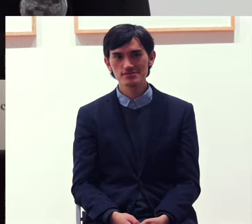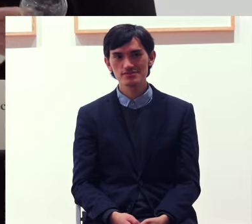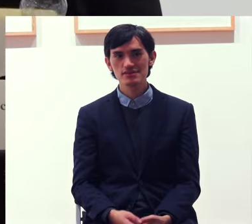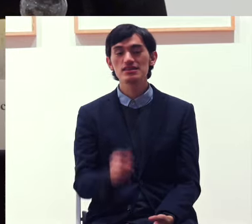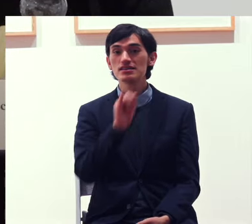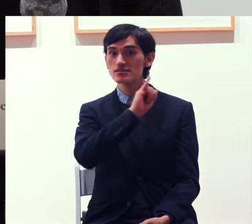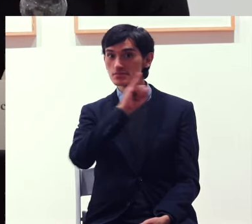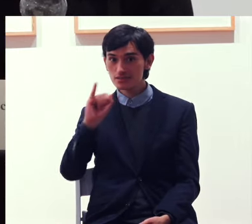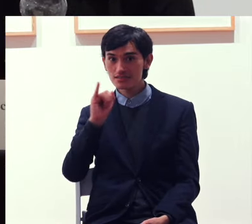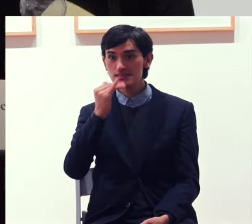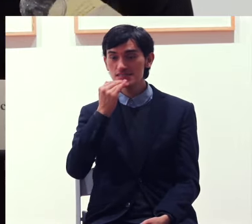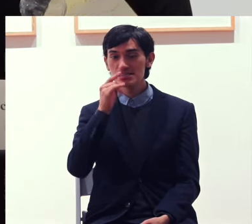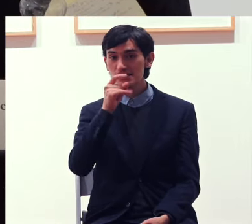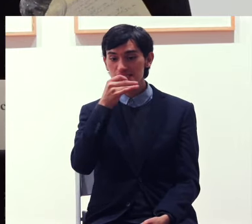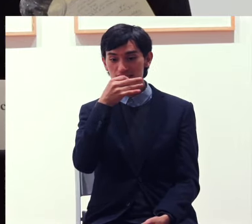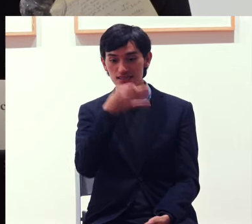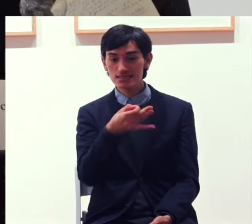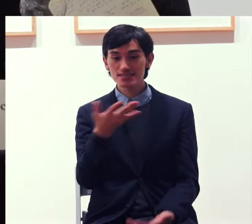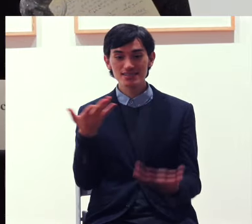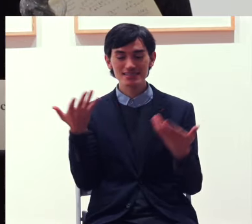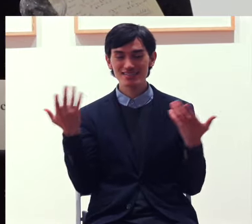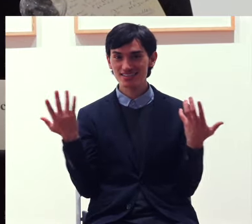justo Pastor Mellao dice